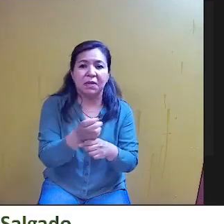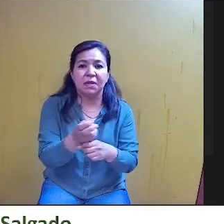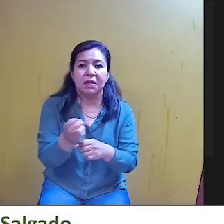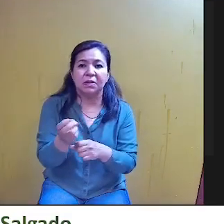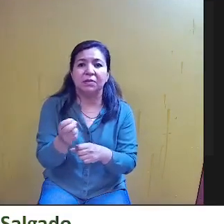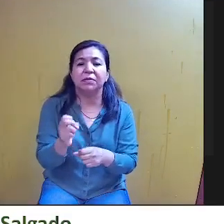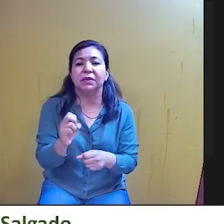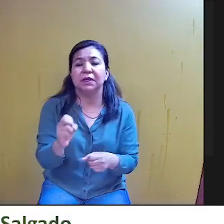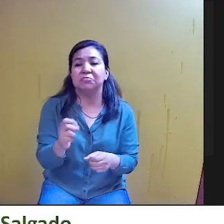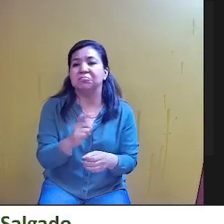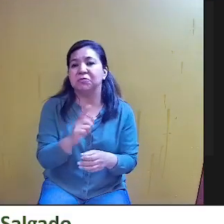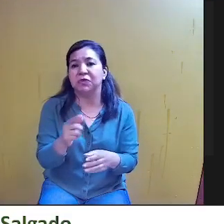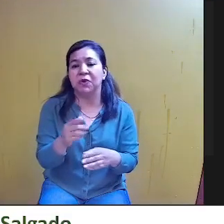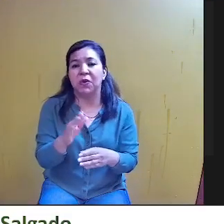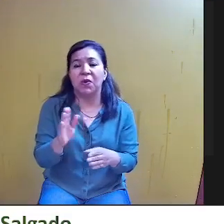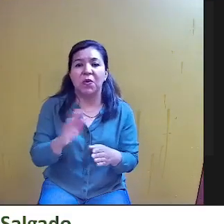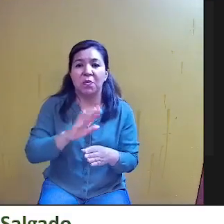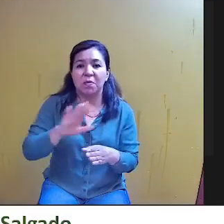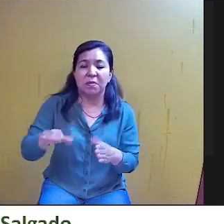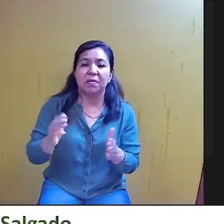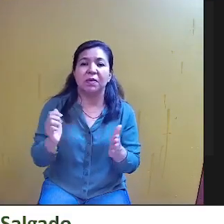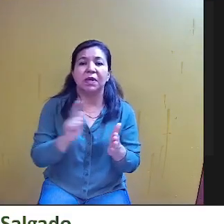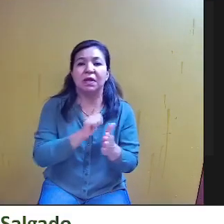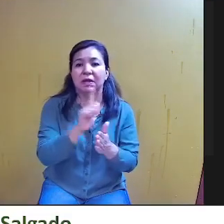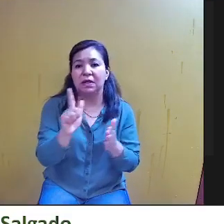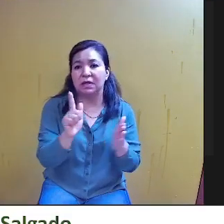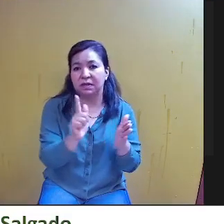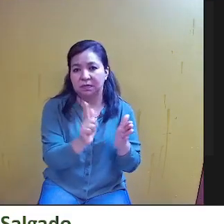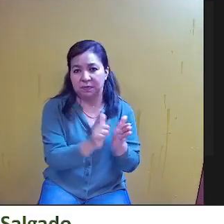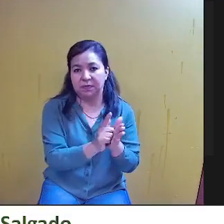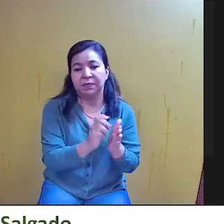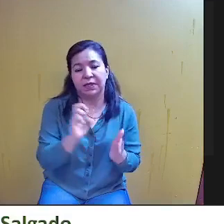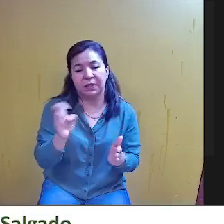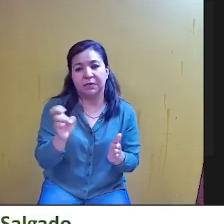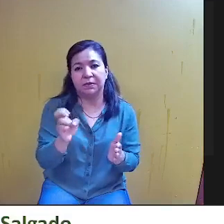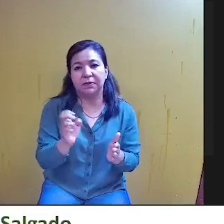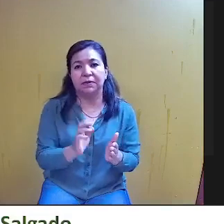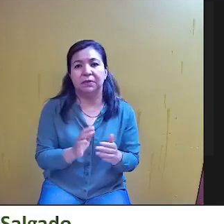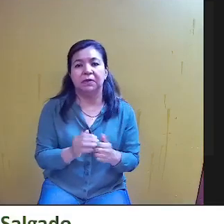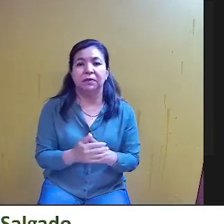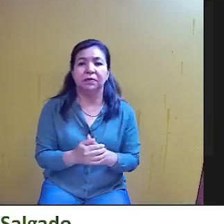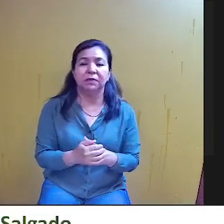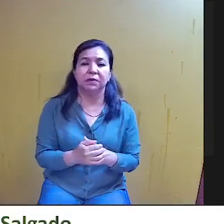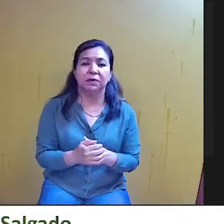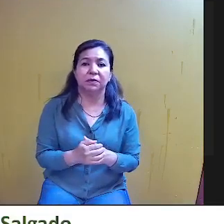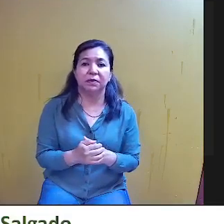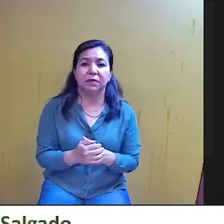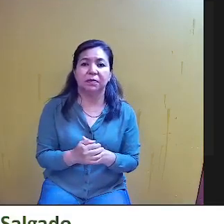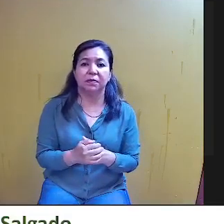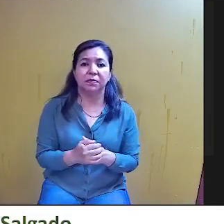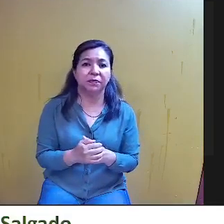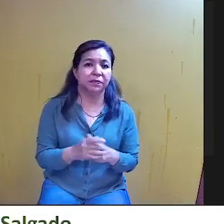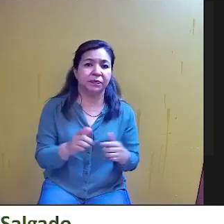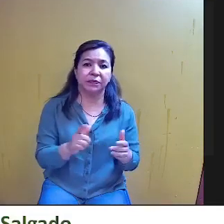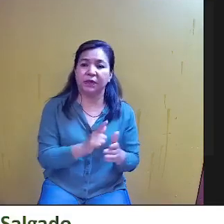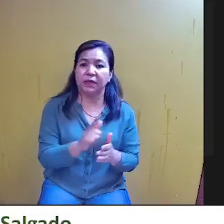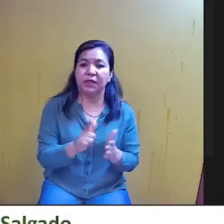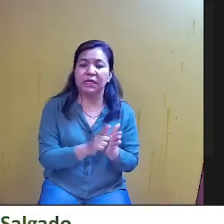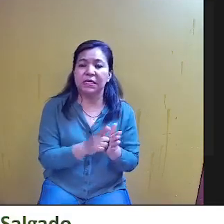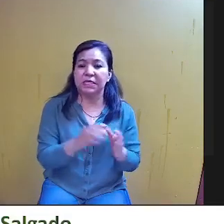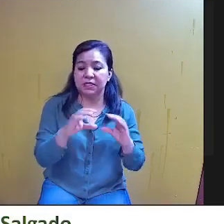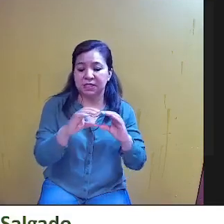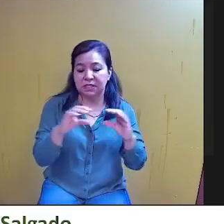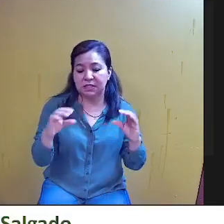Por lo tanto, en este caso concreto, además de considerar el impacto de las